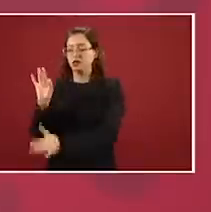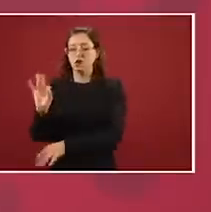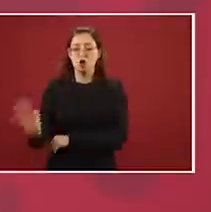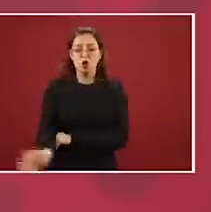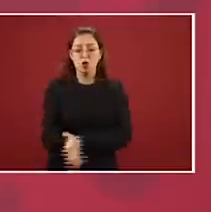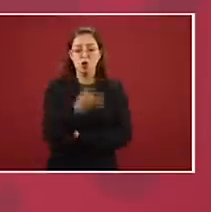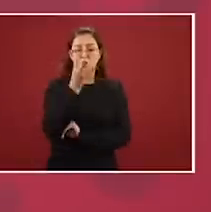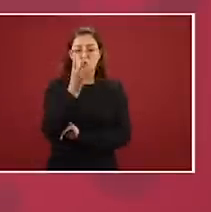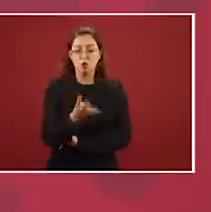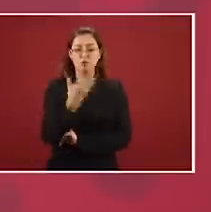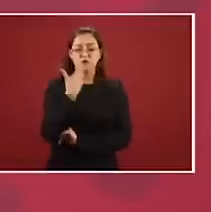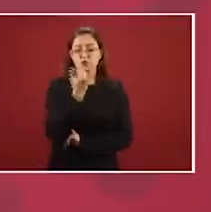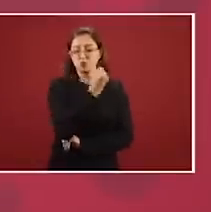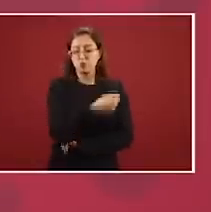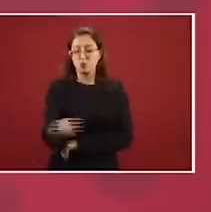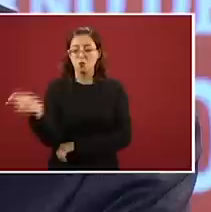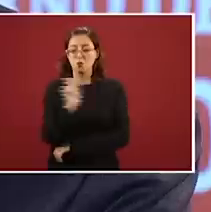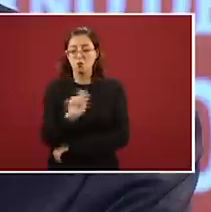profesionales,